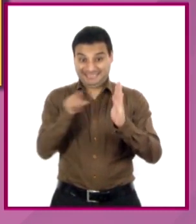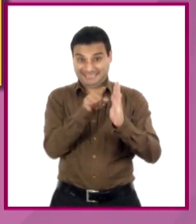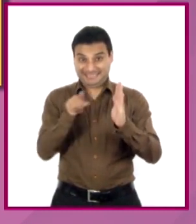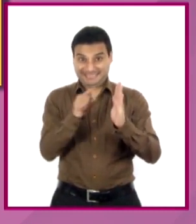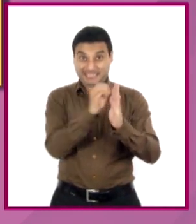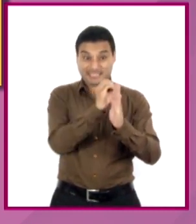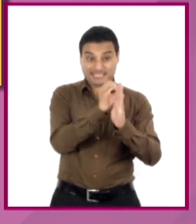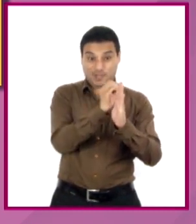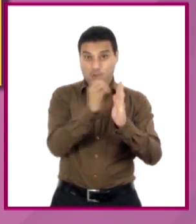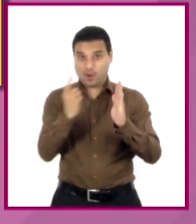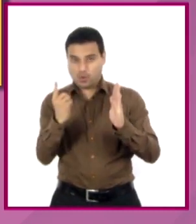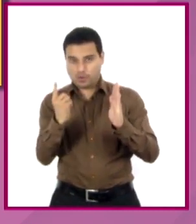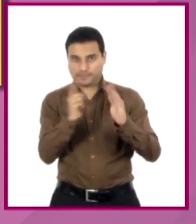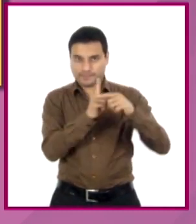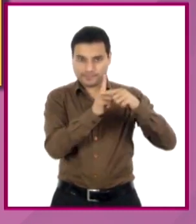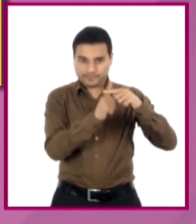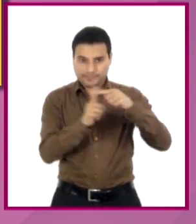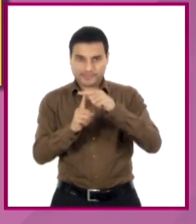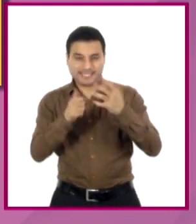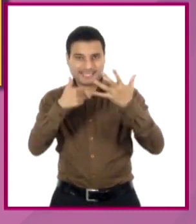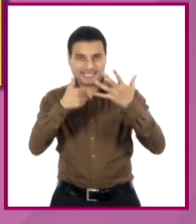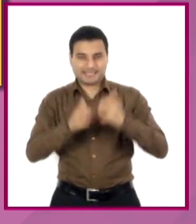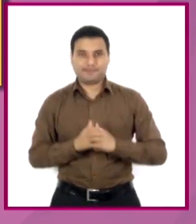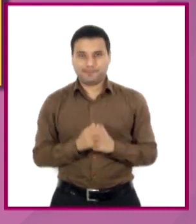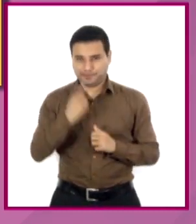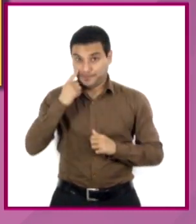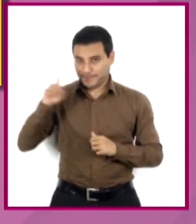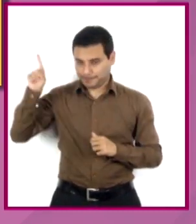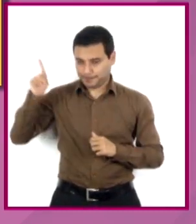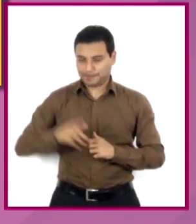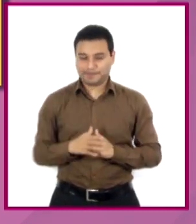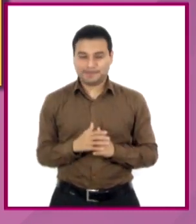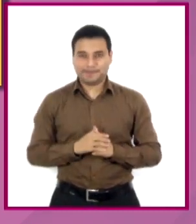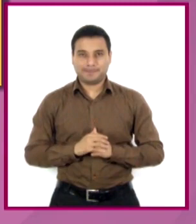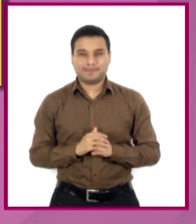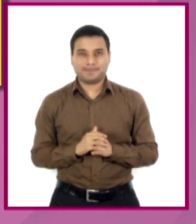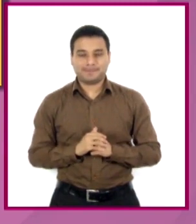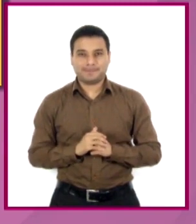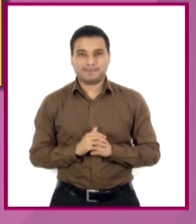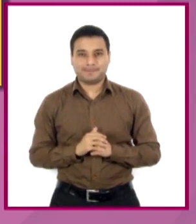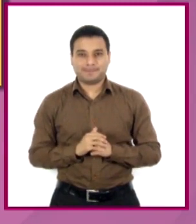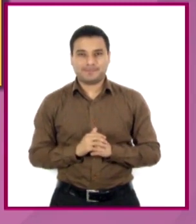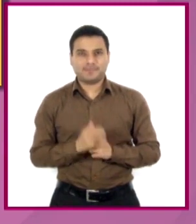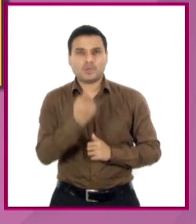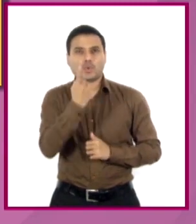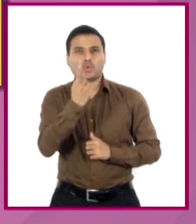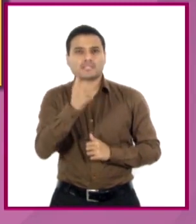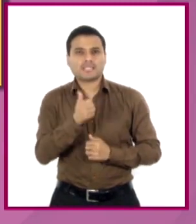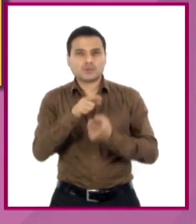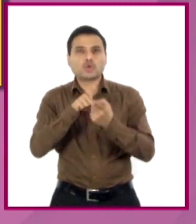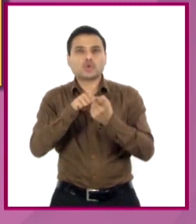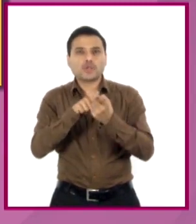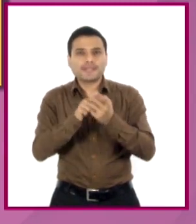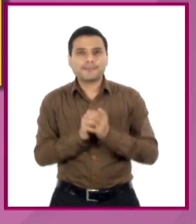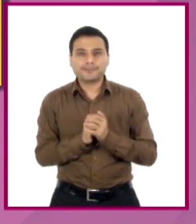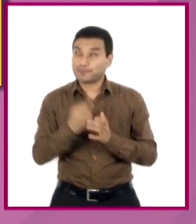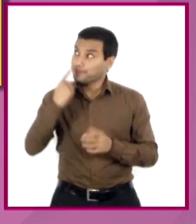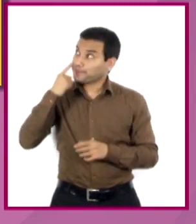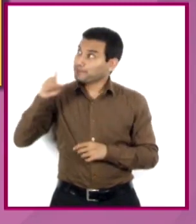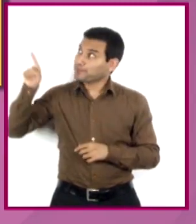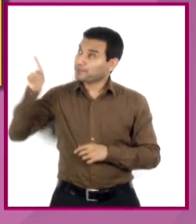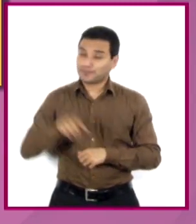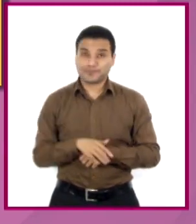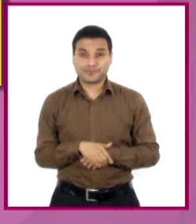este caso, en sextos, de la siguiente manera. La fracción 1/6 se localiza justo